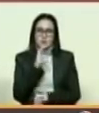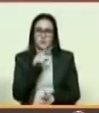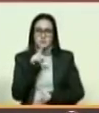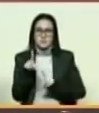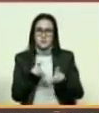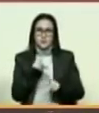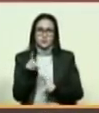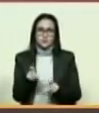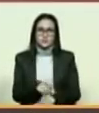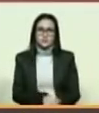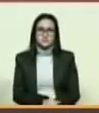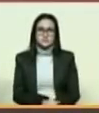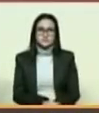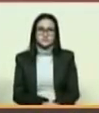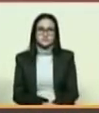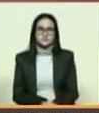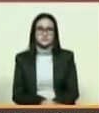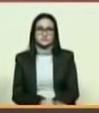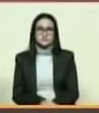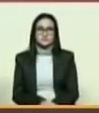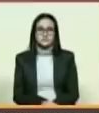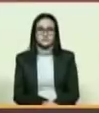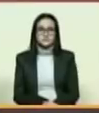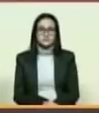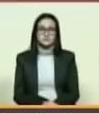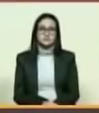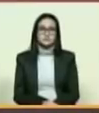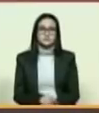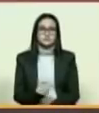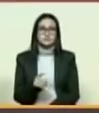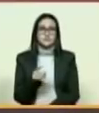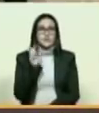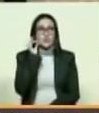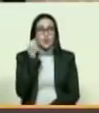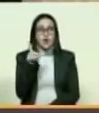brevemente algunas preguntas. Está en primer lugar Liz Flores de Venevisión. Adelante.